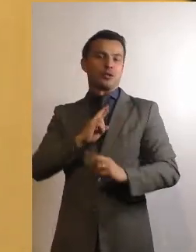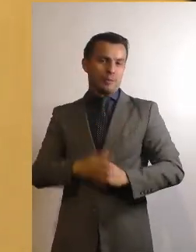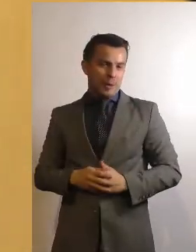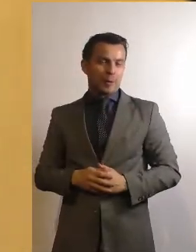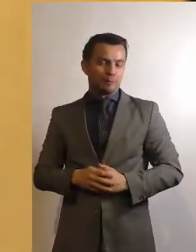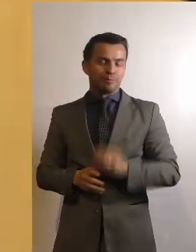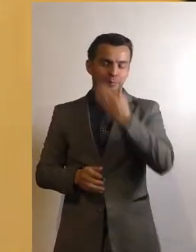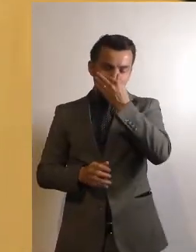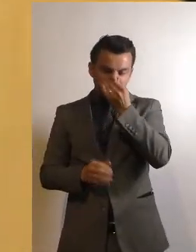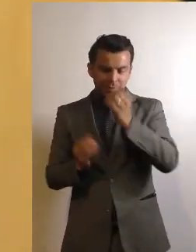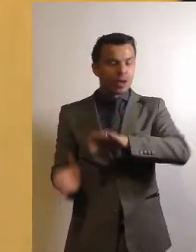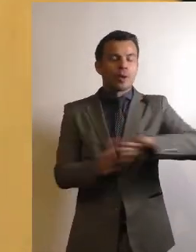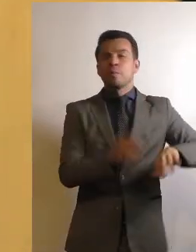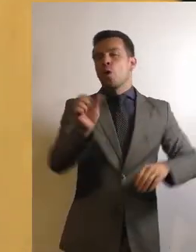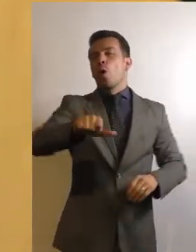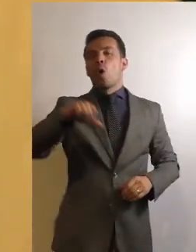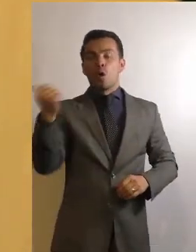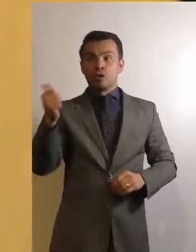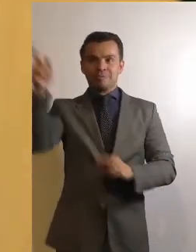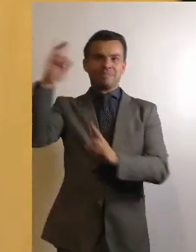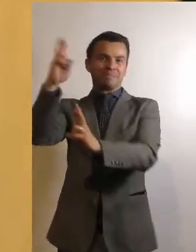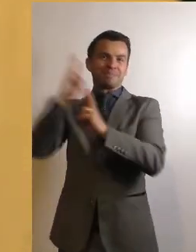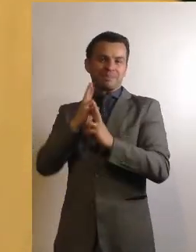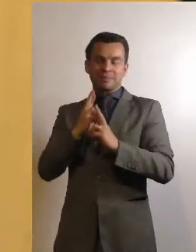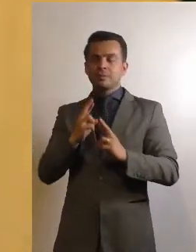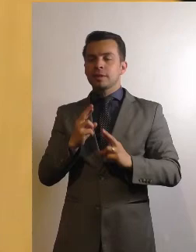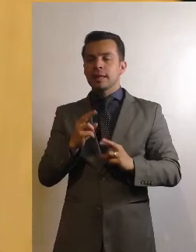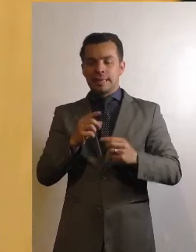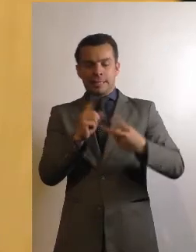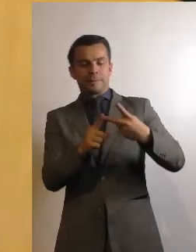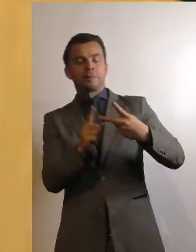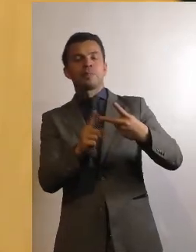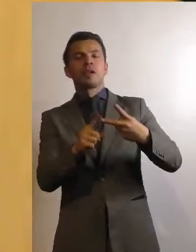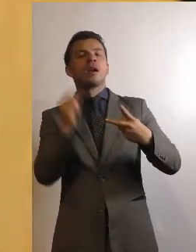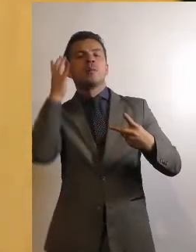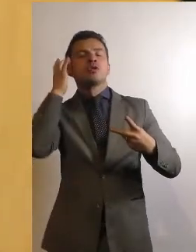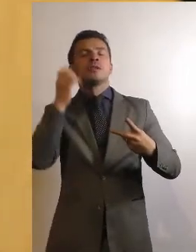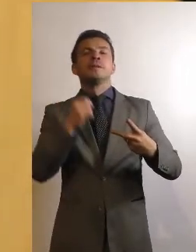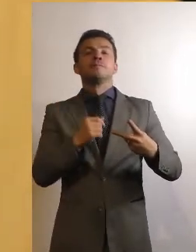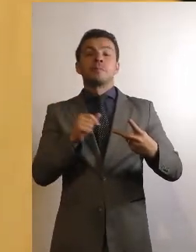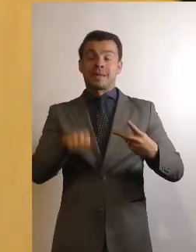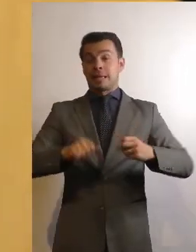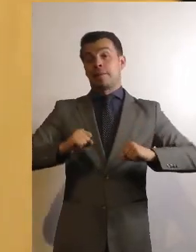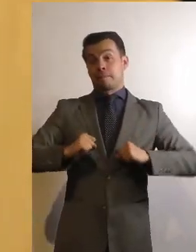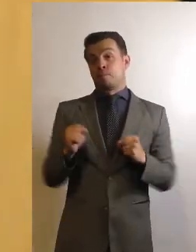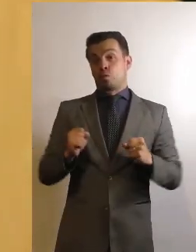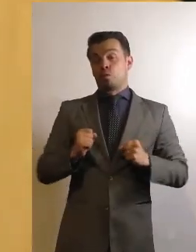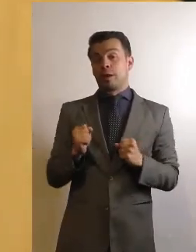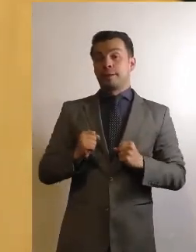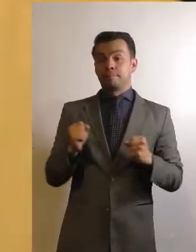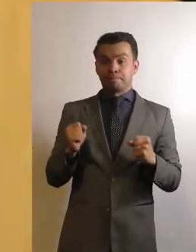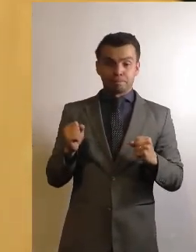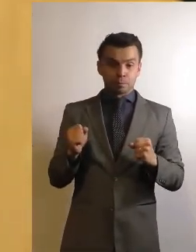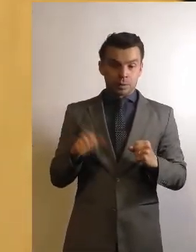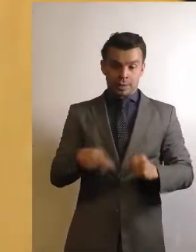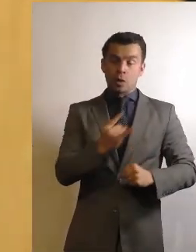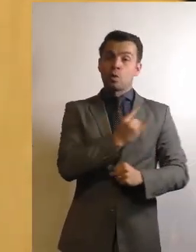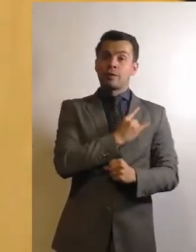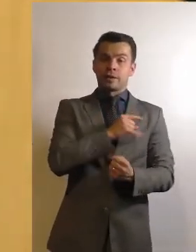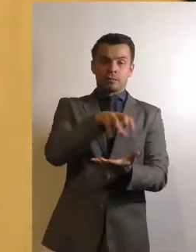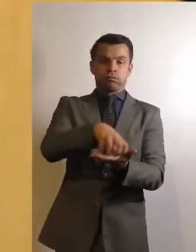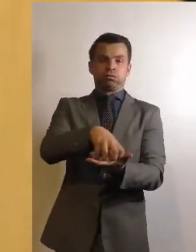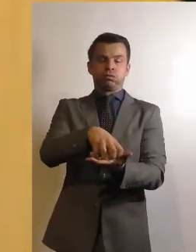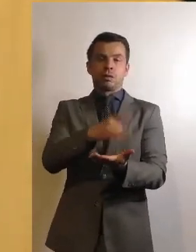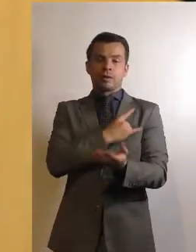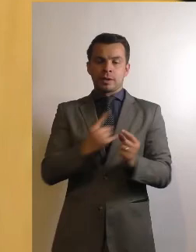nos ha servido para ser reconocidos es que en la ciudad de Bogotá somos una de las dos o